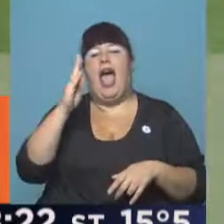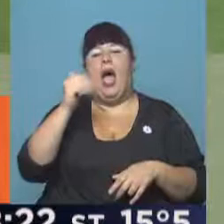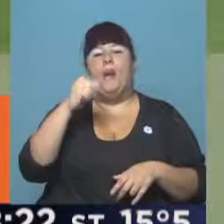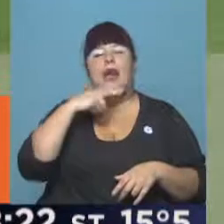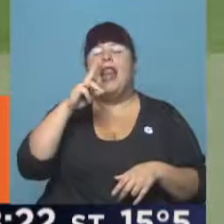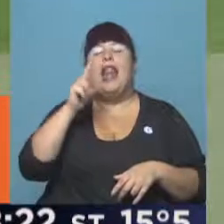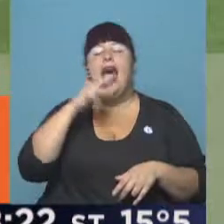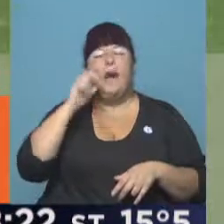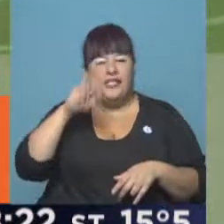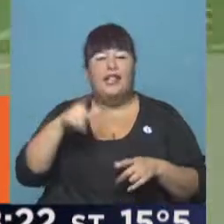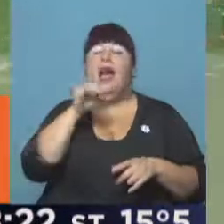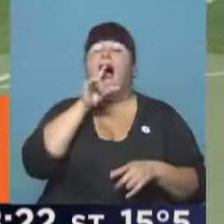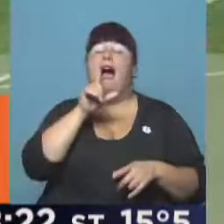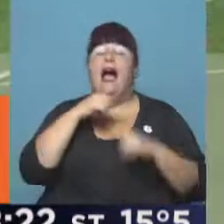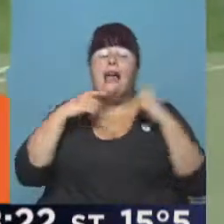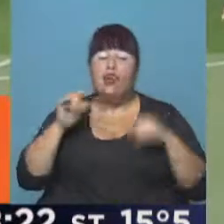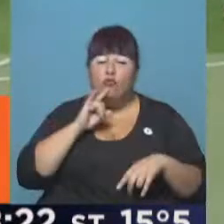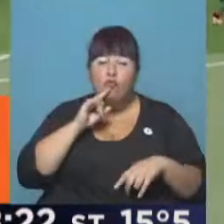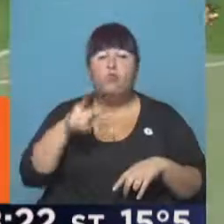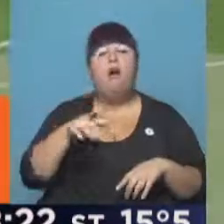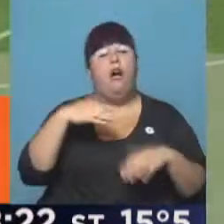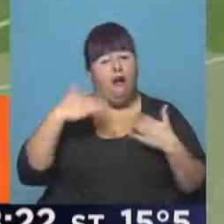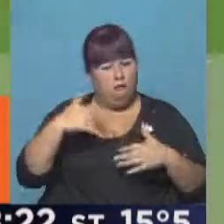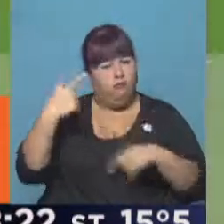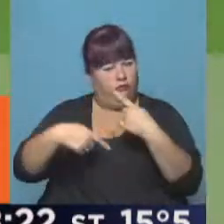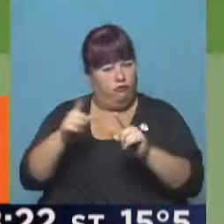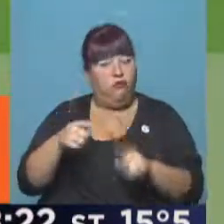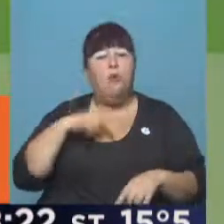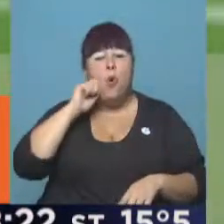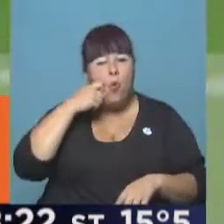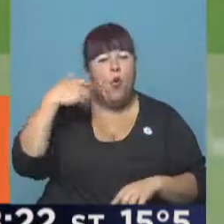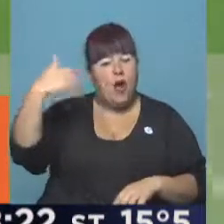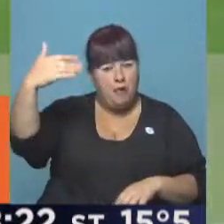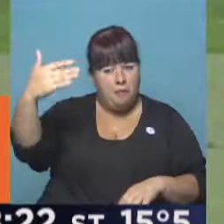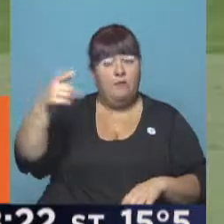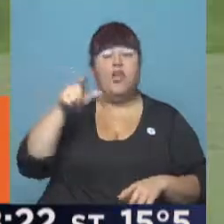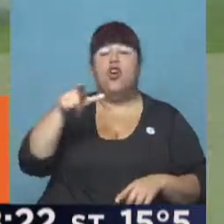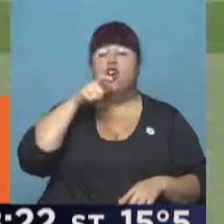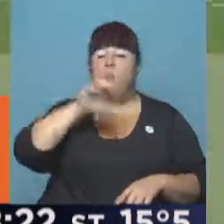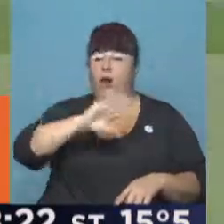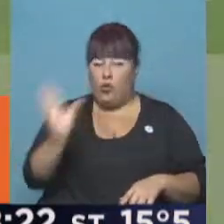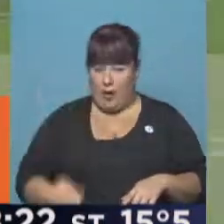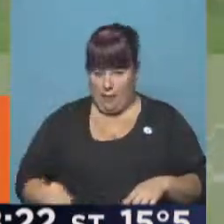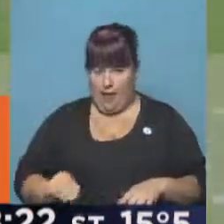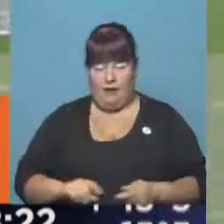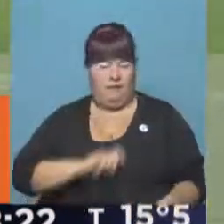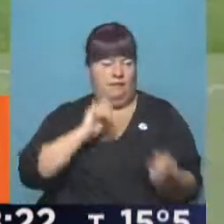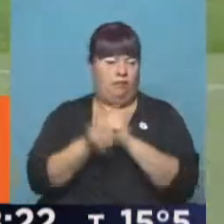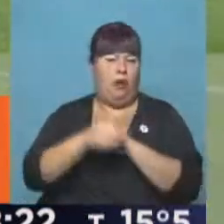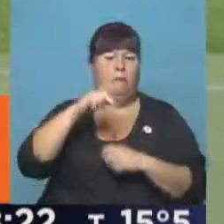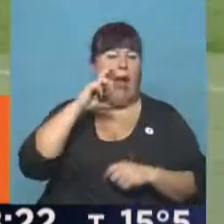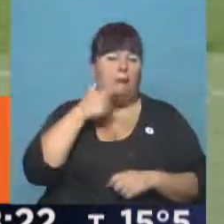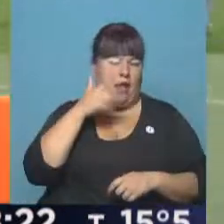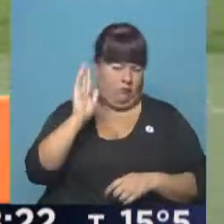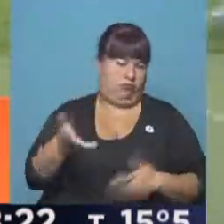Me refiero a Atlético de Tucumán, que va a continuar y me parece que con buen futuro en la Copa Sudamericana. Se lo dio vuelta a Palmeiras,